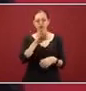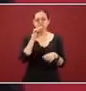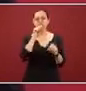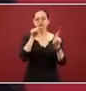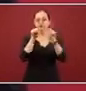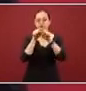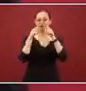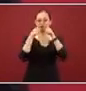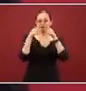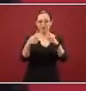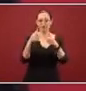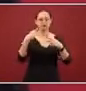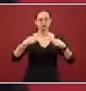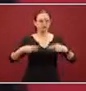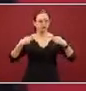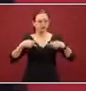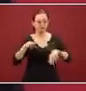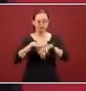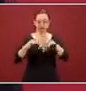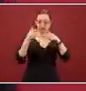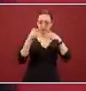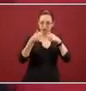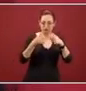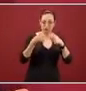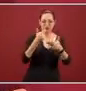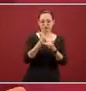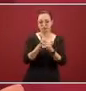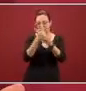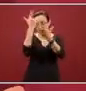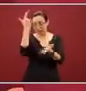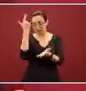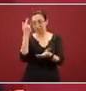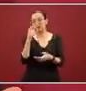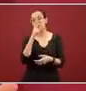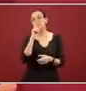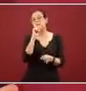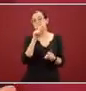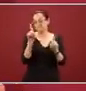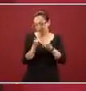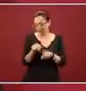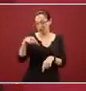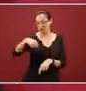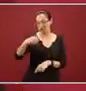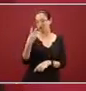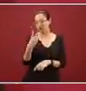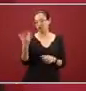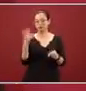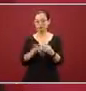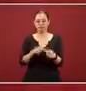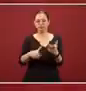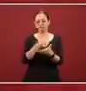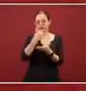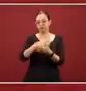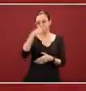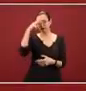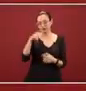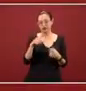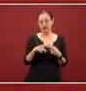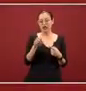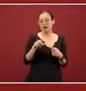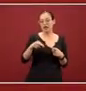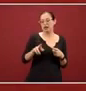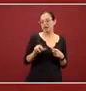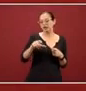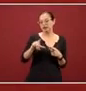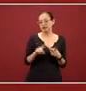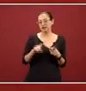cuartos para dar cuidados intensivos, y también 3 hospitales de Ciudad de México, el Hospital Enrique Cabrera, el